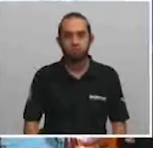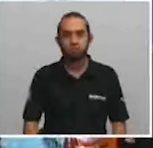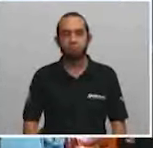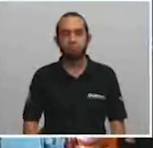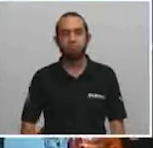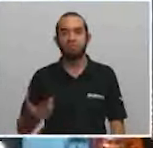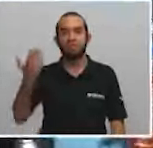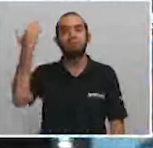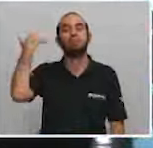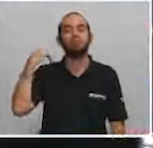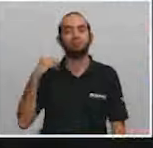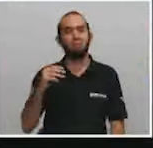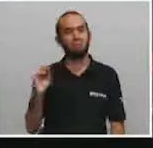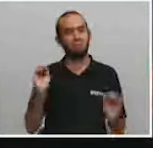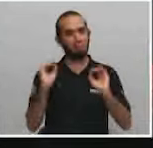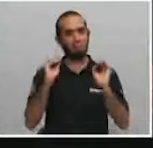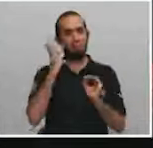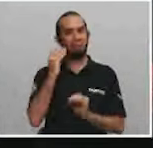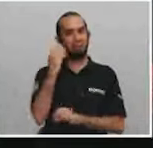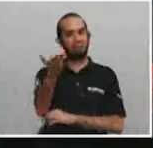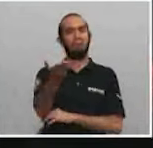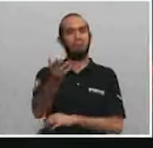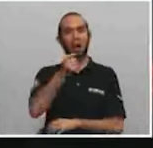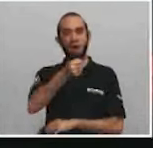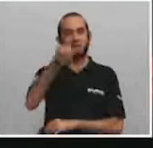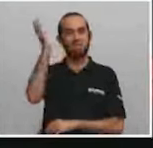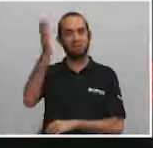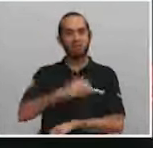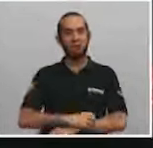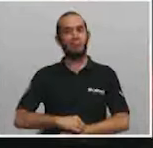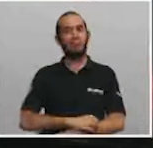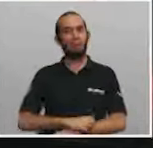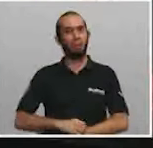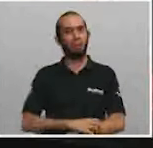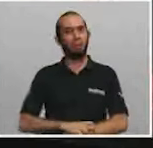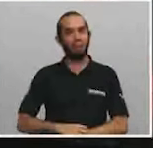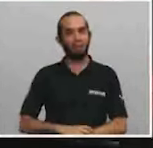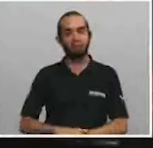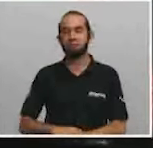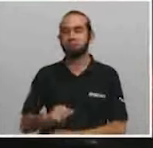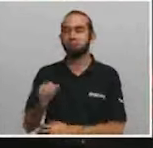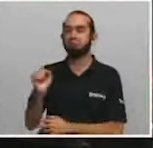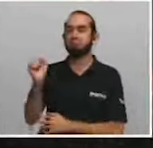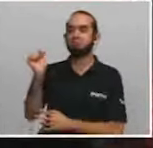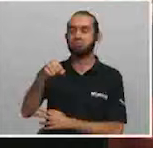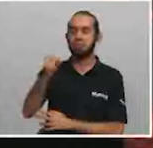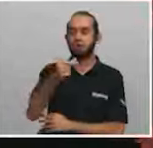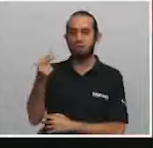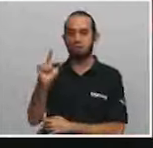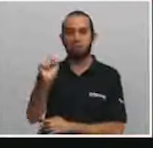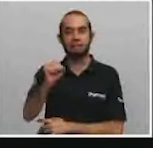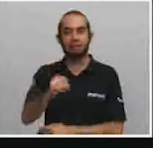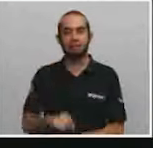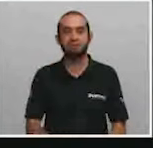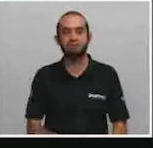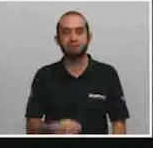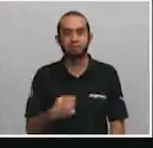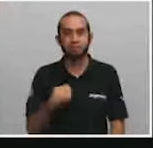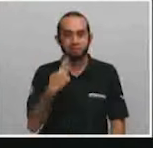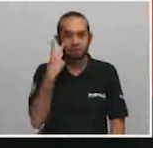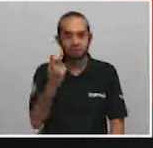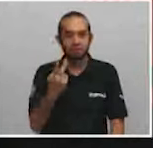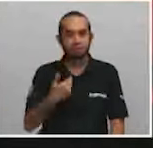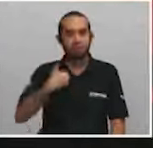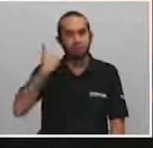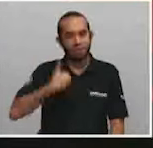Hace rato que no pasábamos una cosa de estas en una conferencia. Sí. A ver, yo